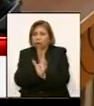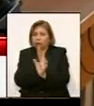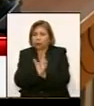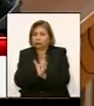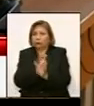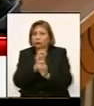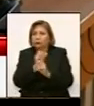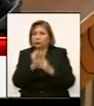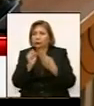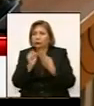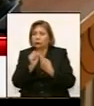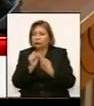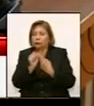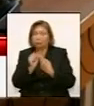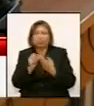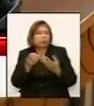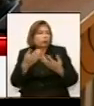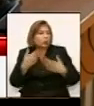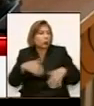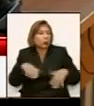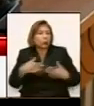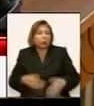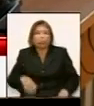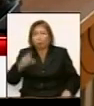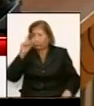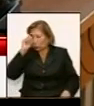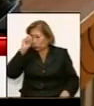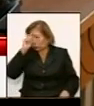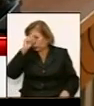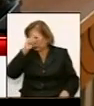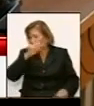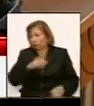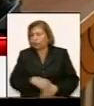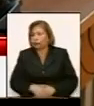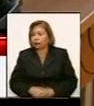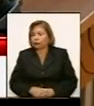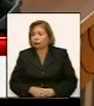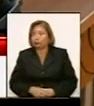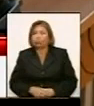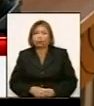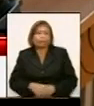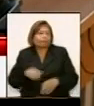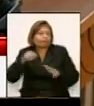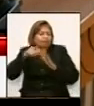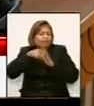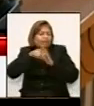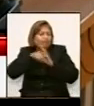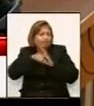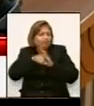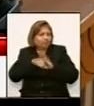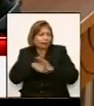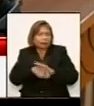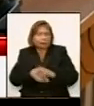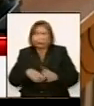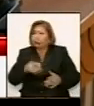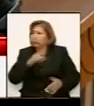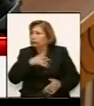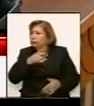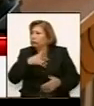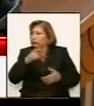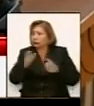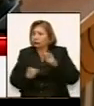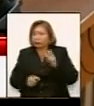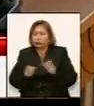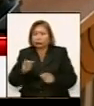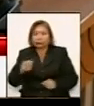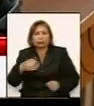social de la víctima. Es un proceso muy difícil, como ya les contó María Liv, tiene efectos muy profundos en la autoestima de las personas,